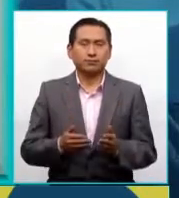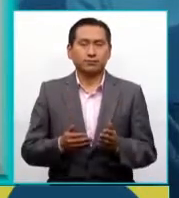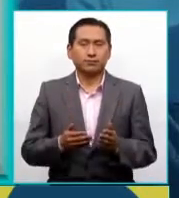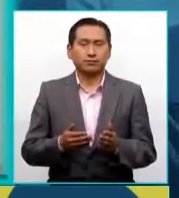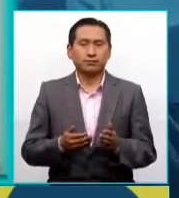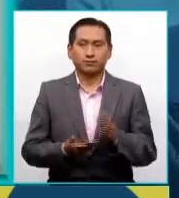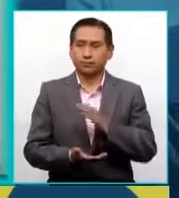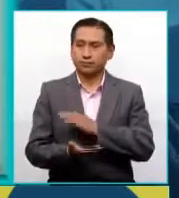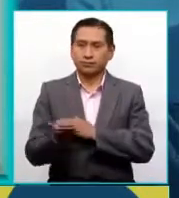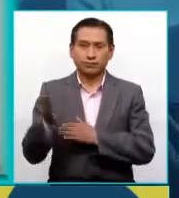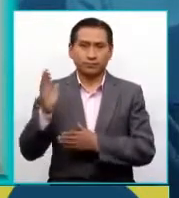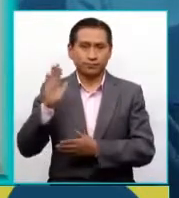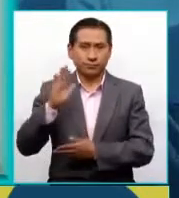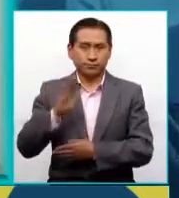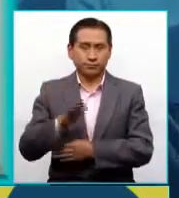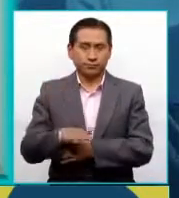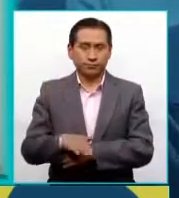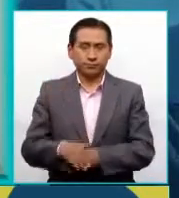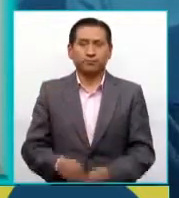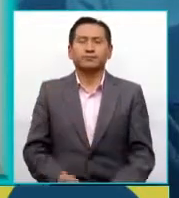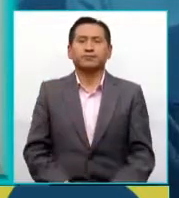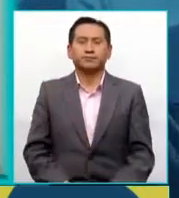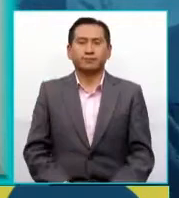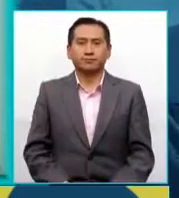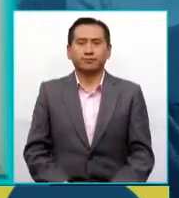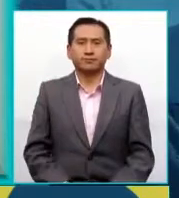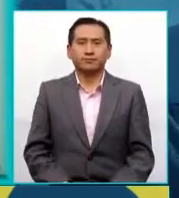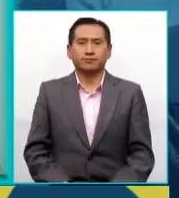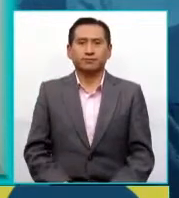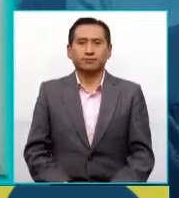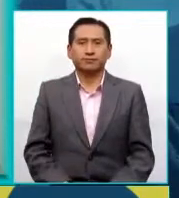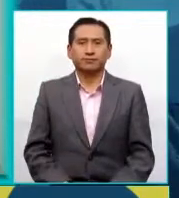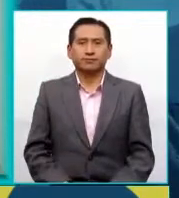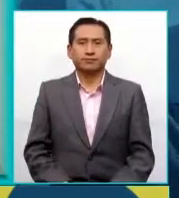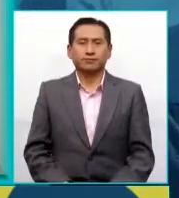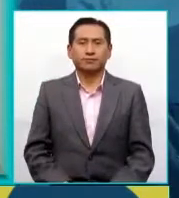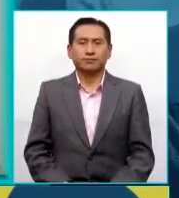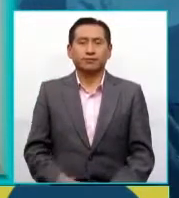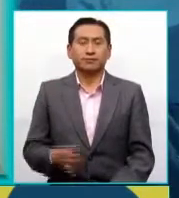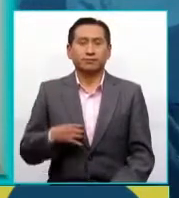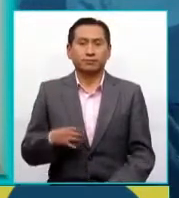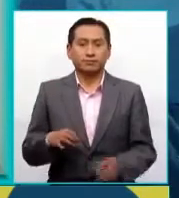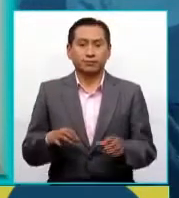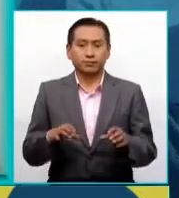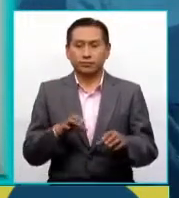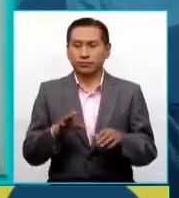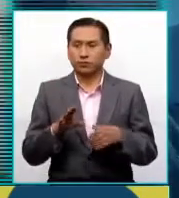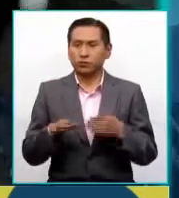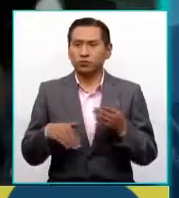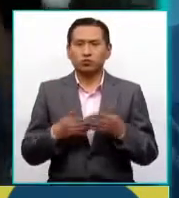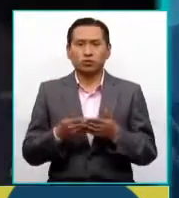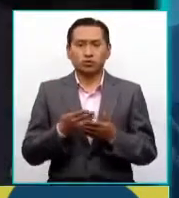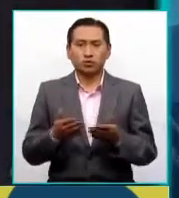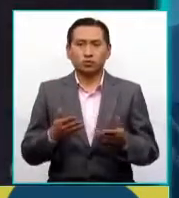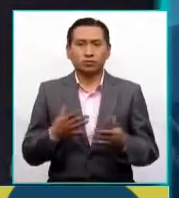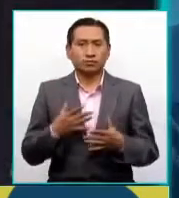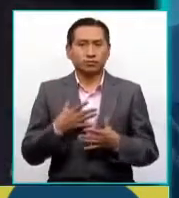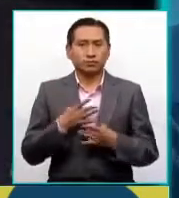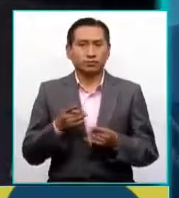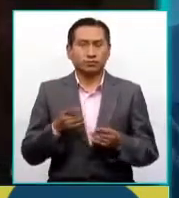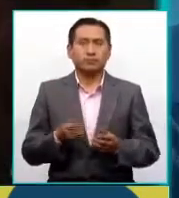en Tímpana he reunido todas las artes que hago y que me hubieran gustado hacer, ¿no?